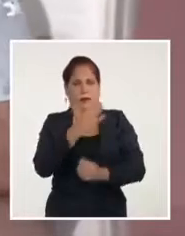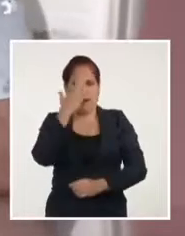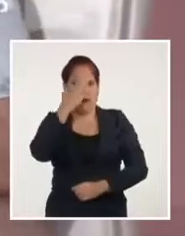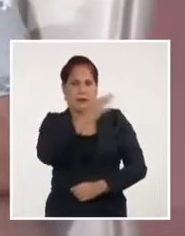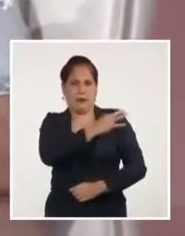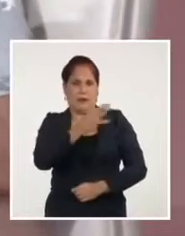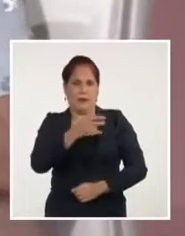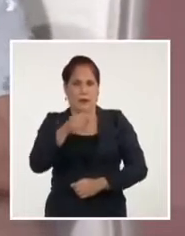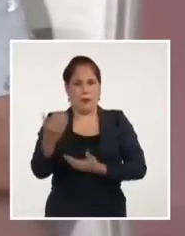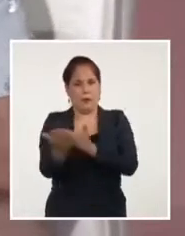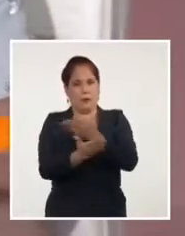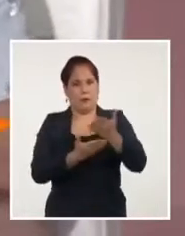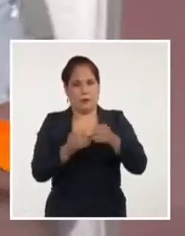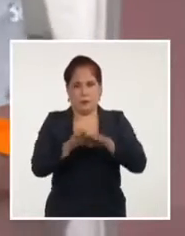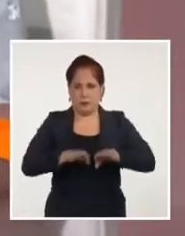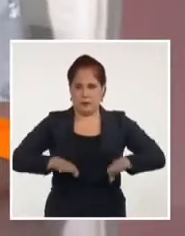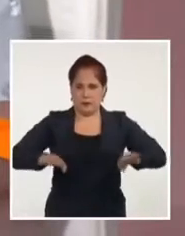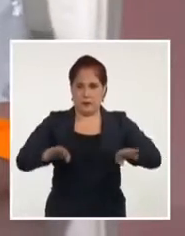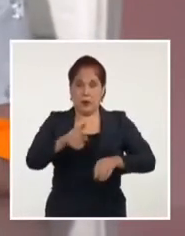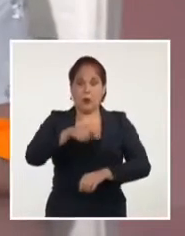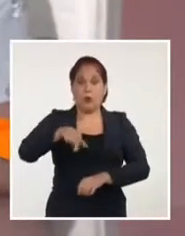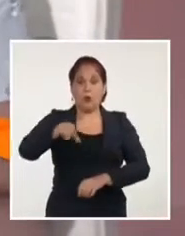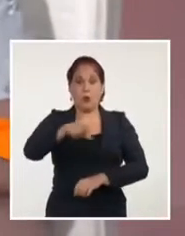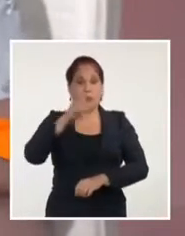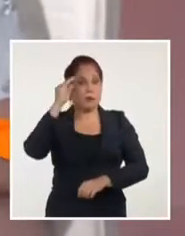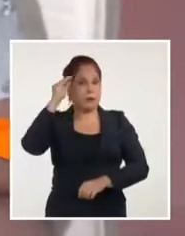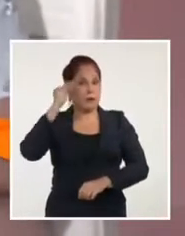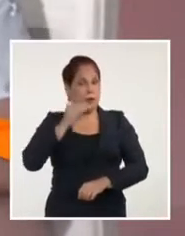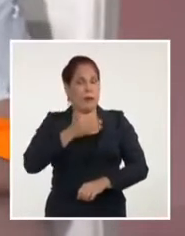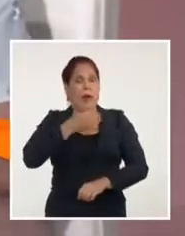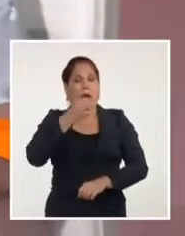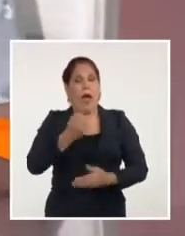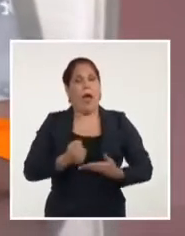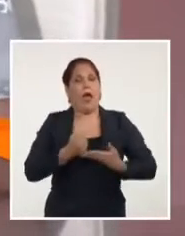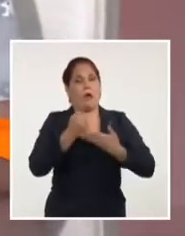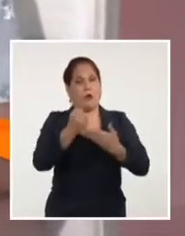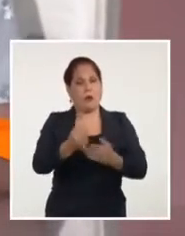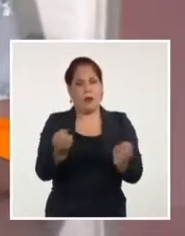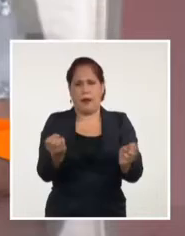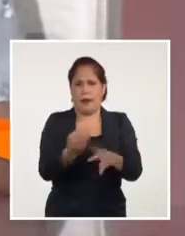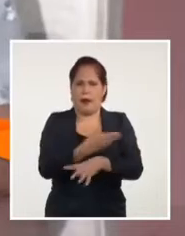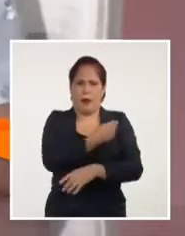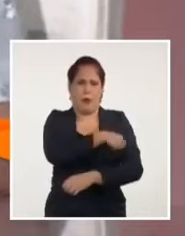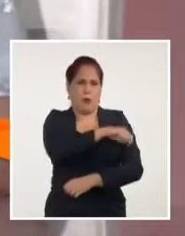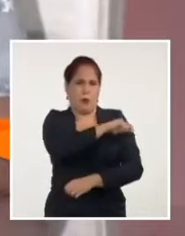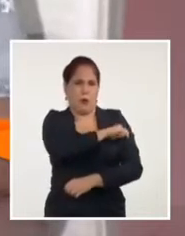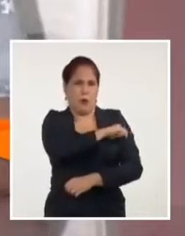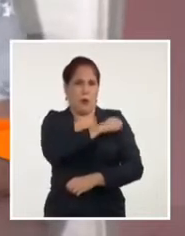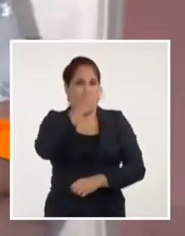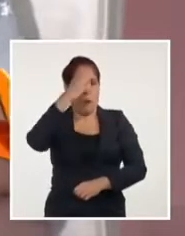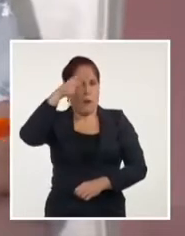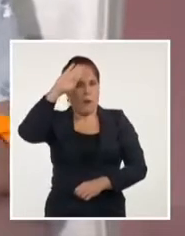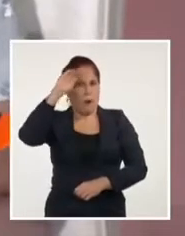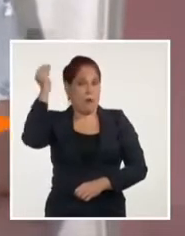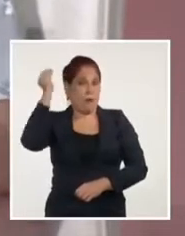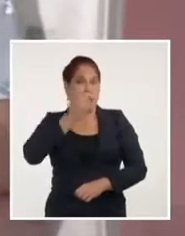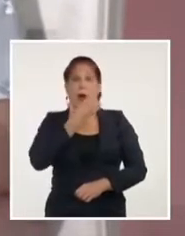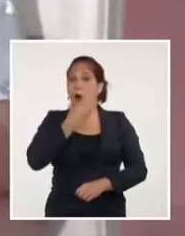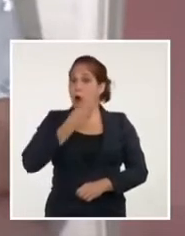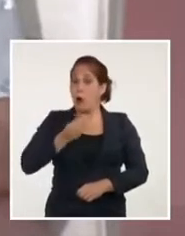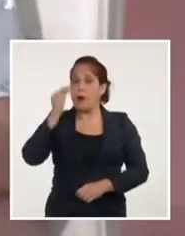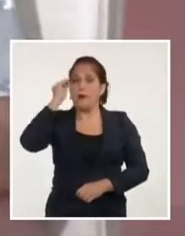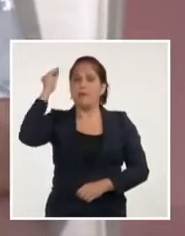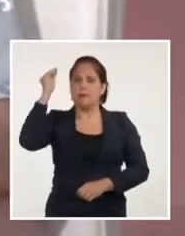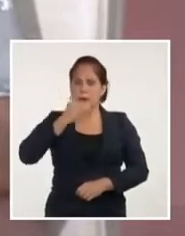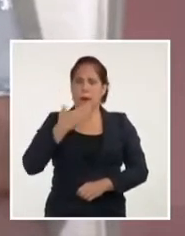a compartir este espacio y un poco también a contribuir a que nuestra población en general, los jóvenes sobre todas las cosas,